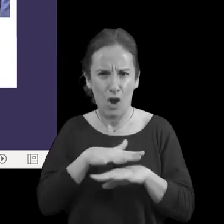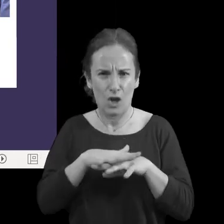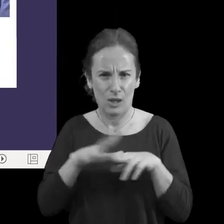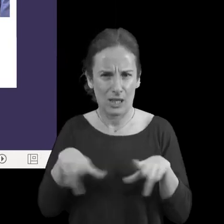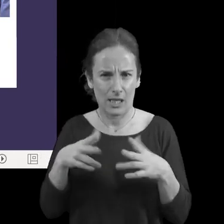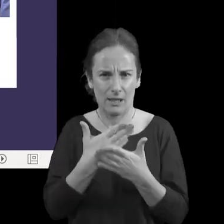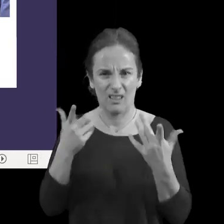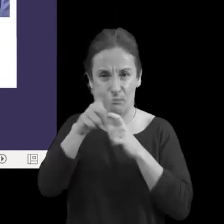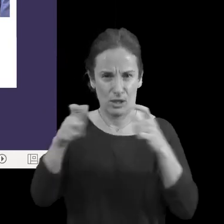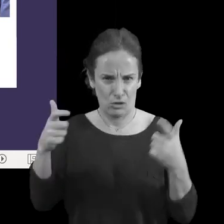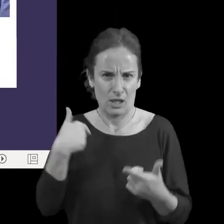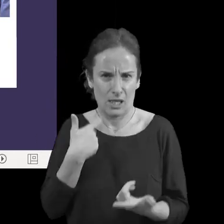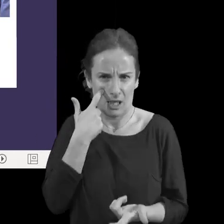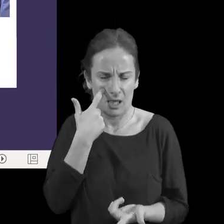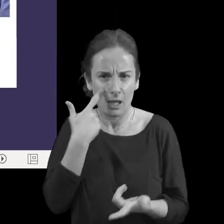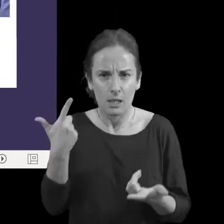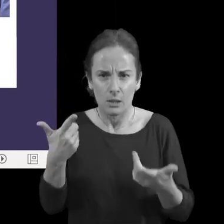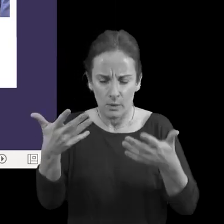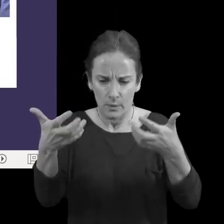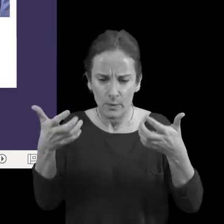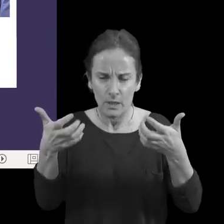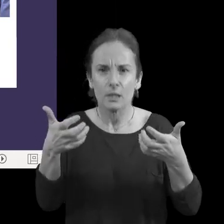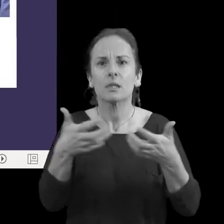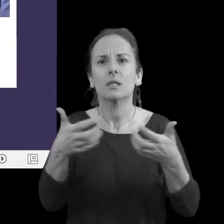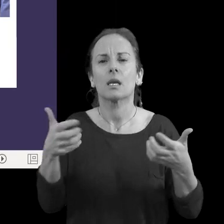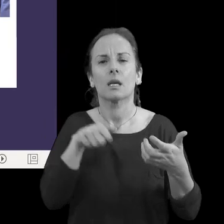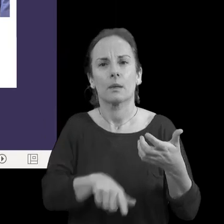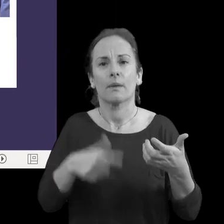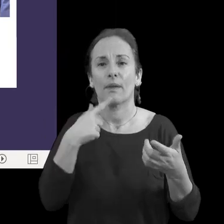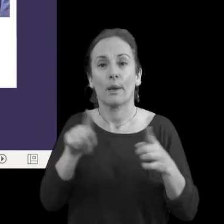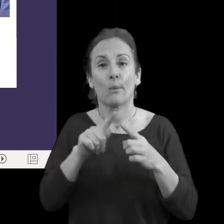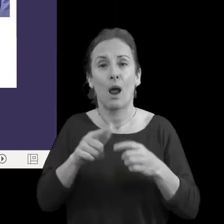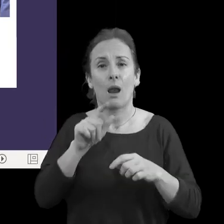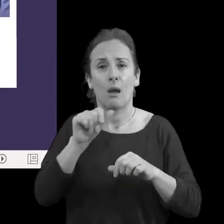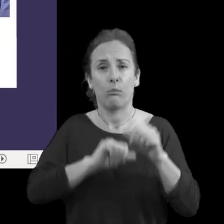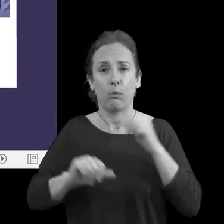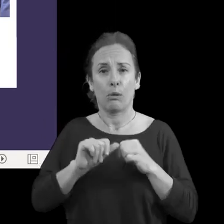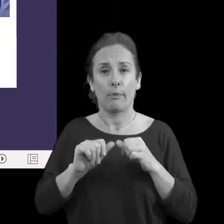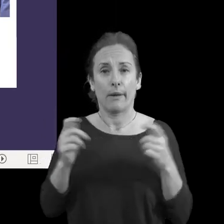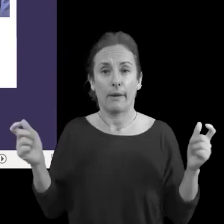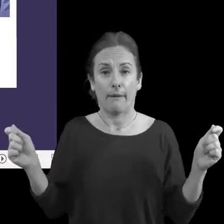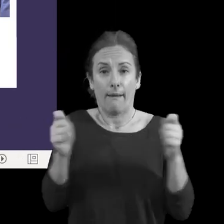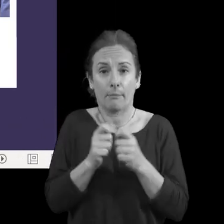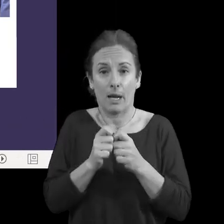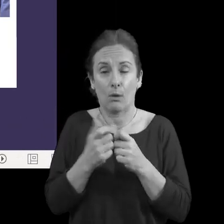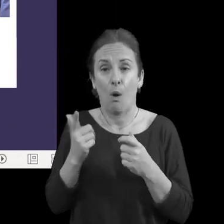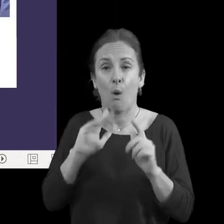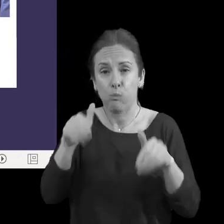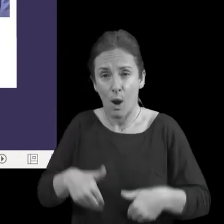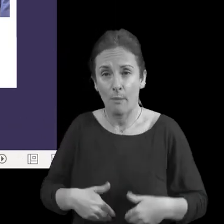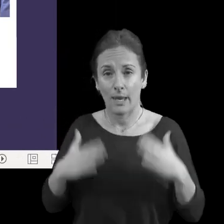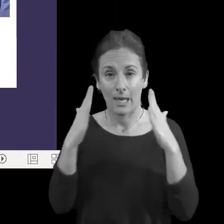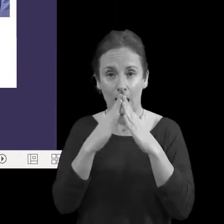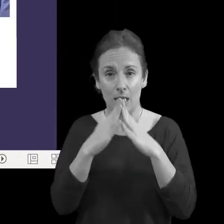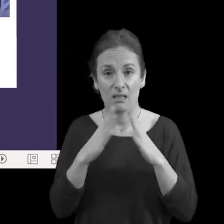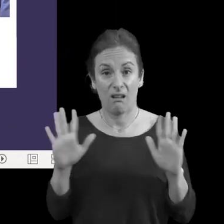pues está suponiendo en ocasiones la vuelta al armario, ¿no? Hay gente joven que vuelve a sus casas y que muchas veces las casas, las familias, no